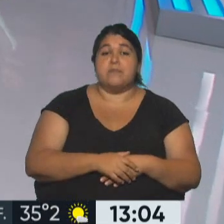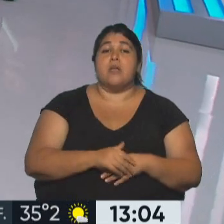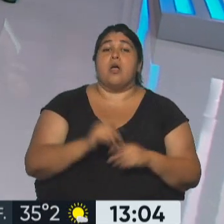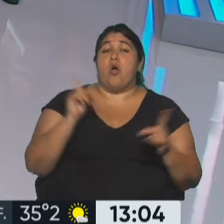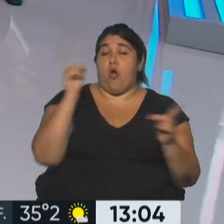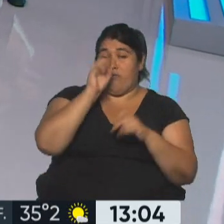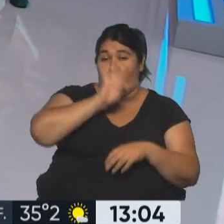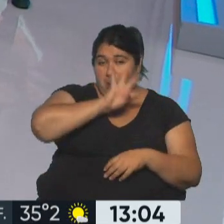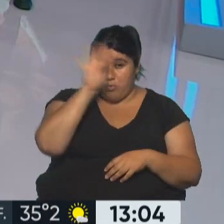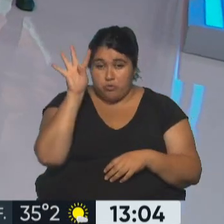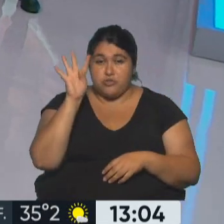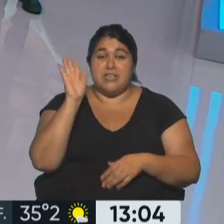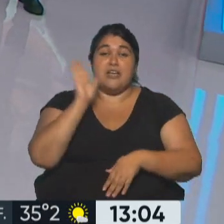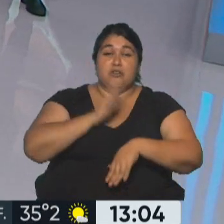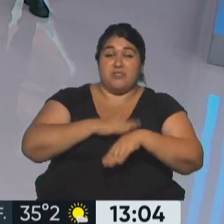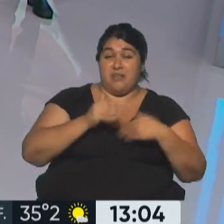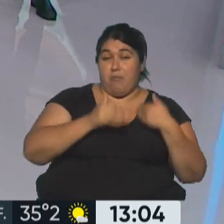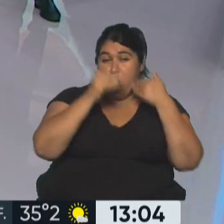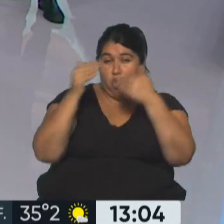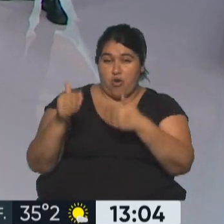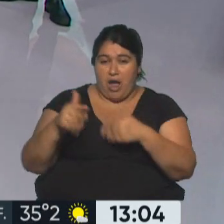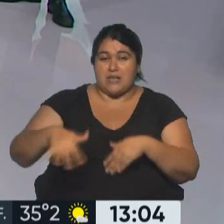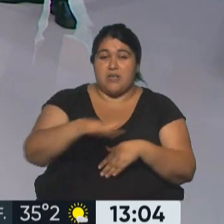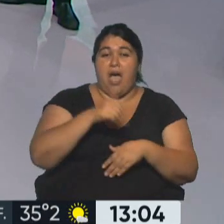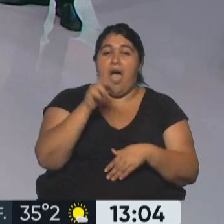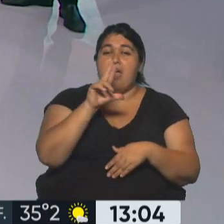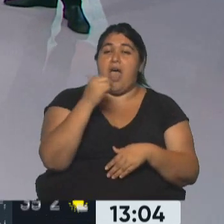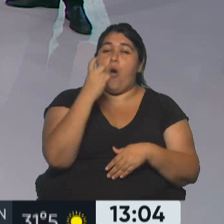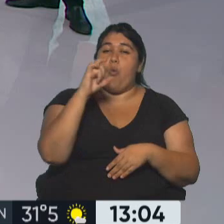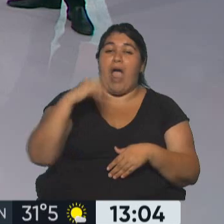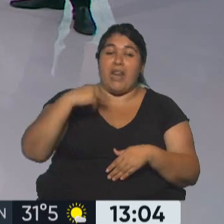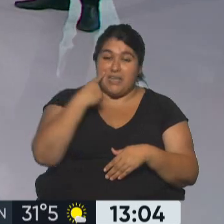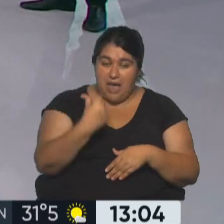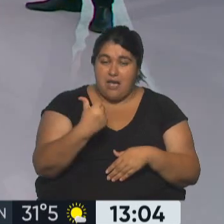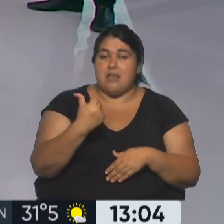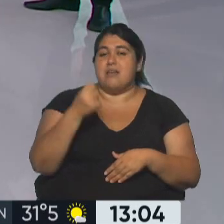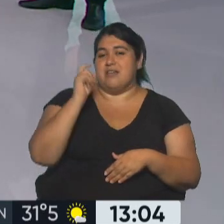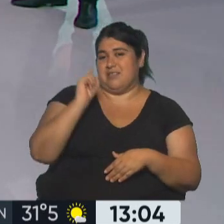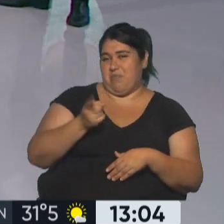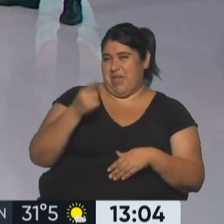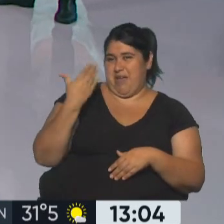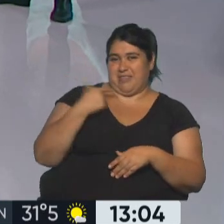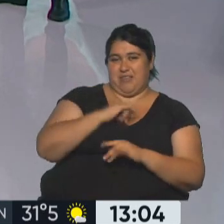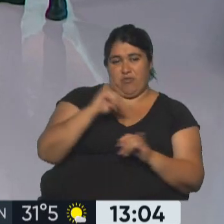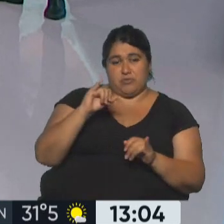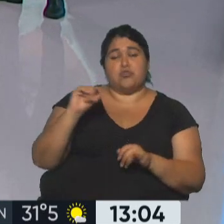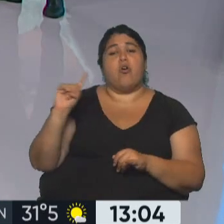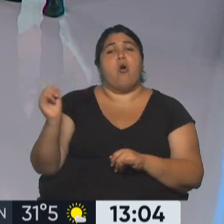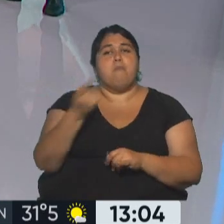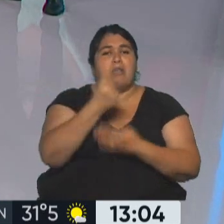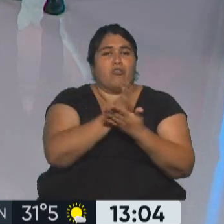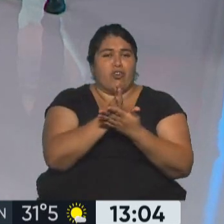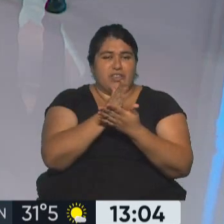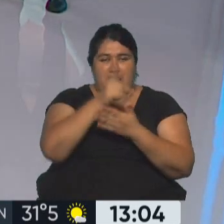mapuche, prórroga del estado de excepción en la zona de la Araucanía, recién se lo decíamos justamente en el informe, militarización de la